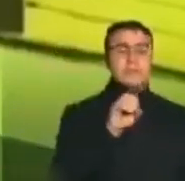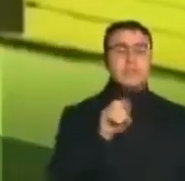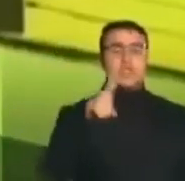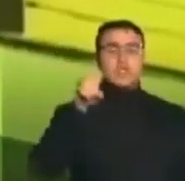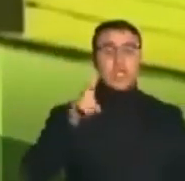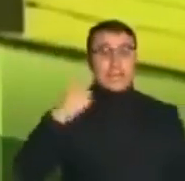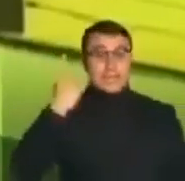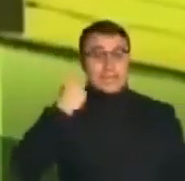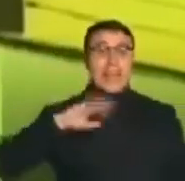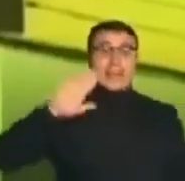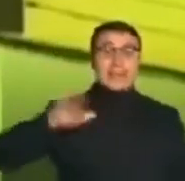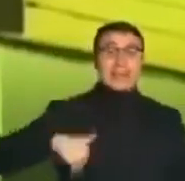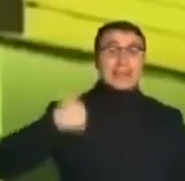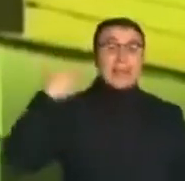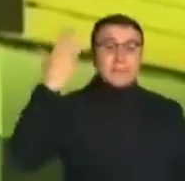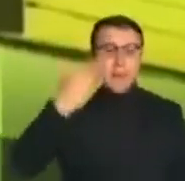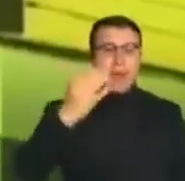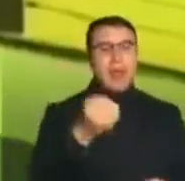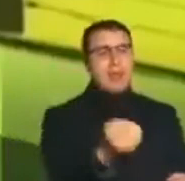después.